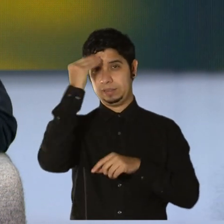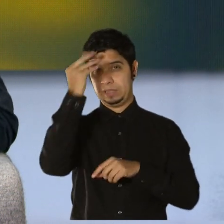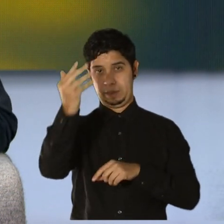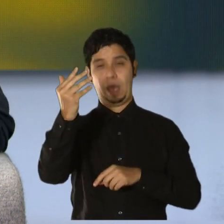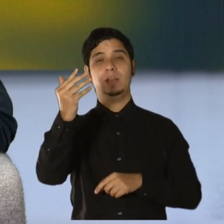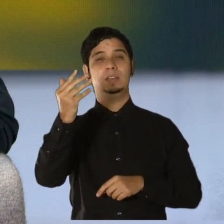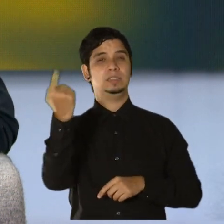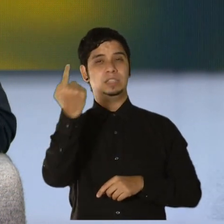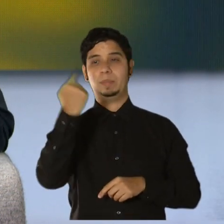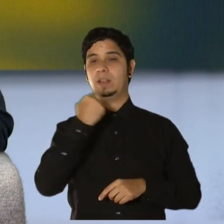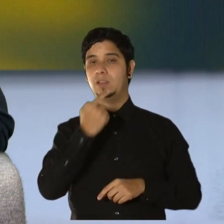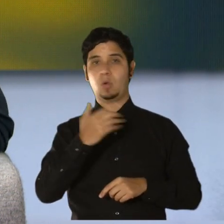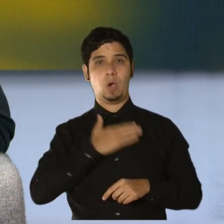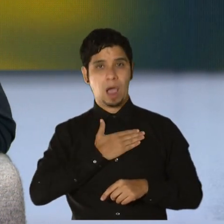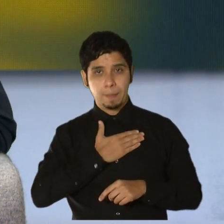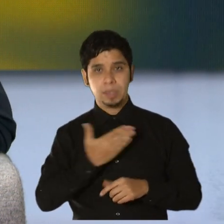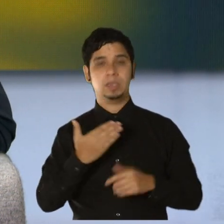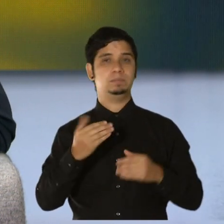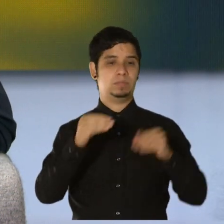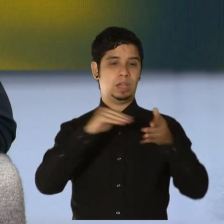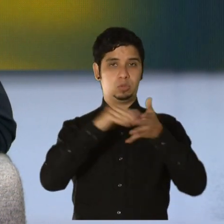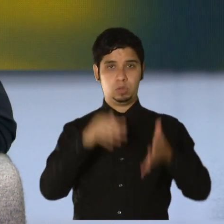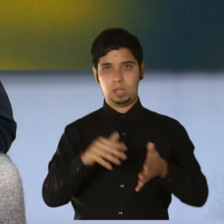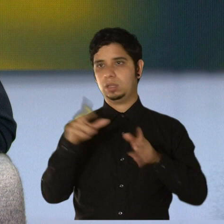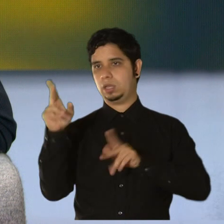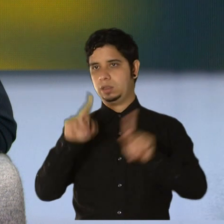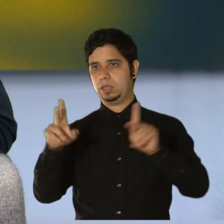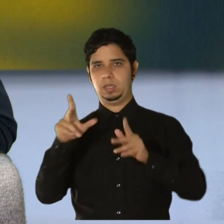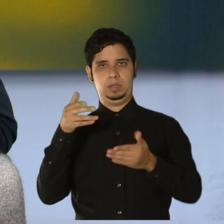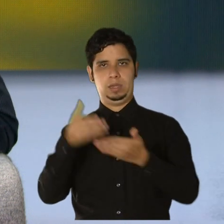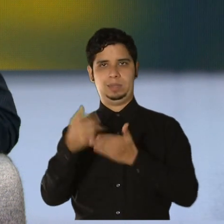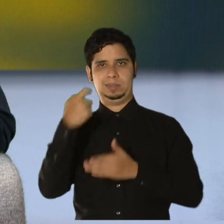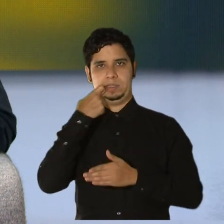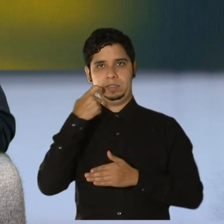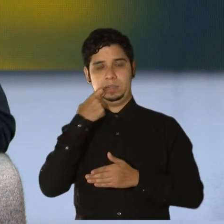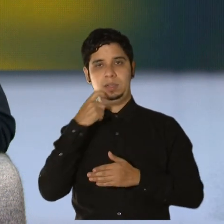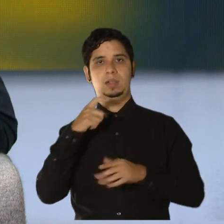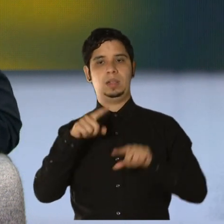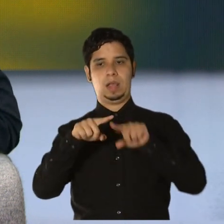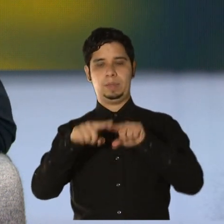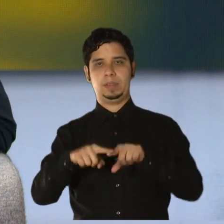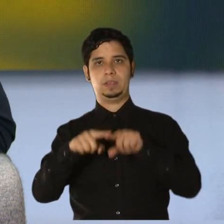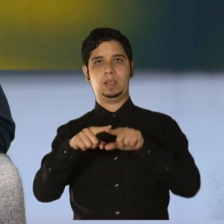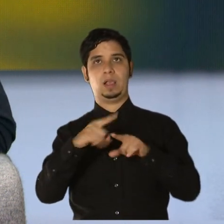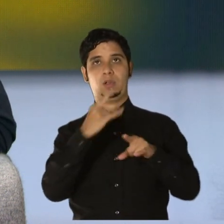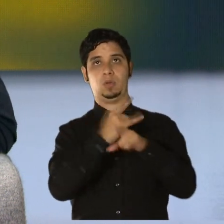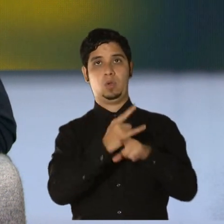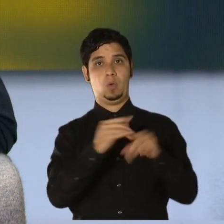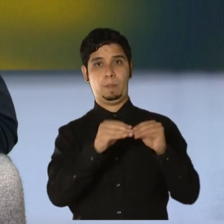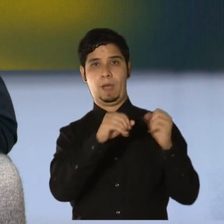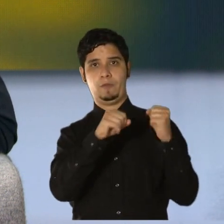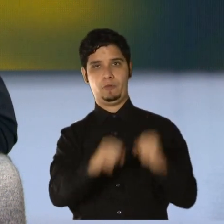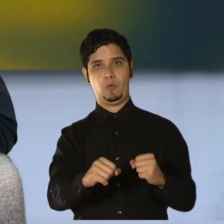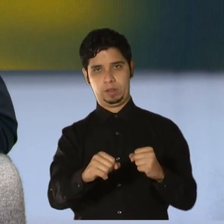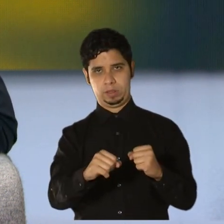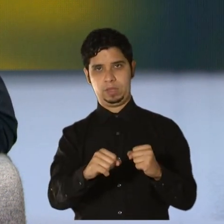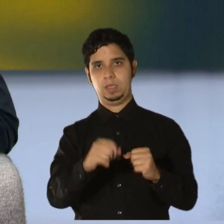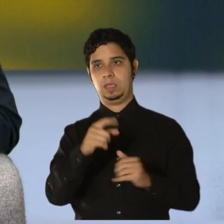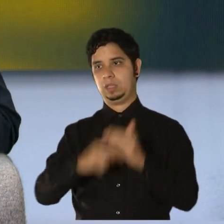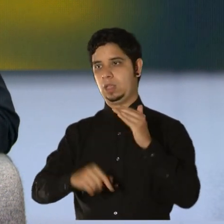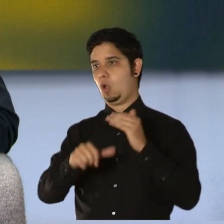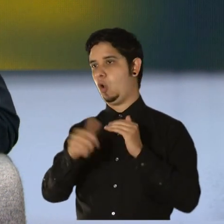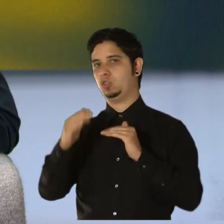menciono a estudiantes, ¿verdad?, practicantes que llegan a PITIRRE, es que la dependencia al alcohol es mucho más fuerte que inclusive